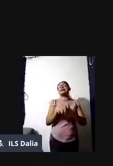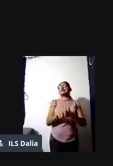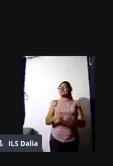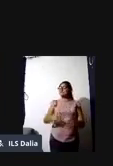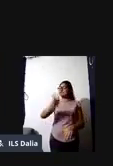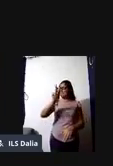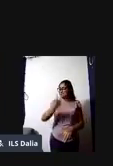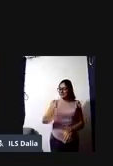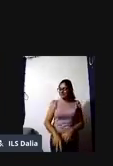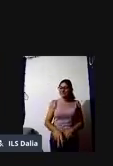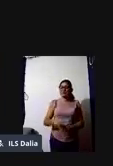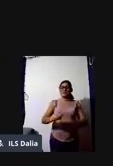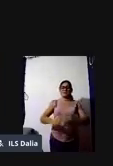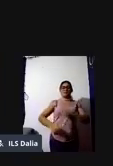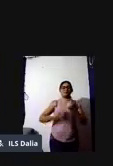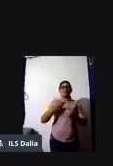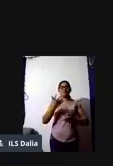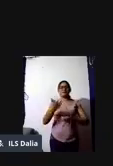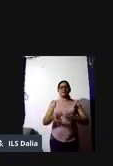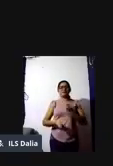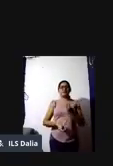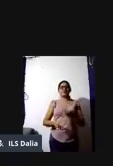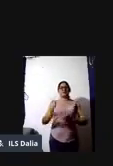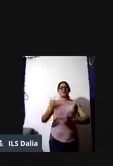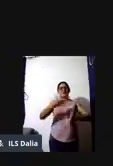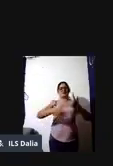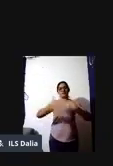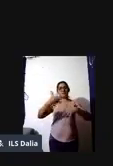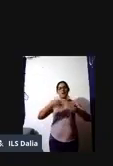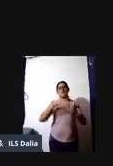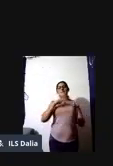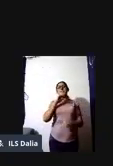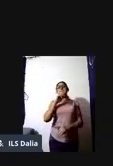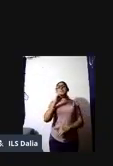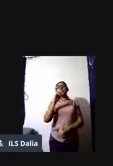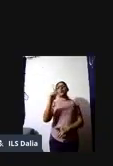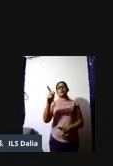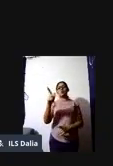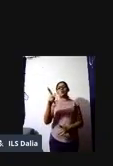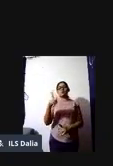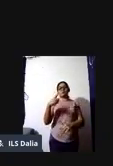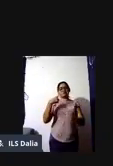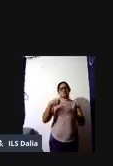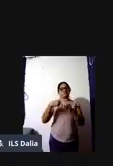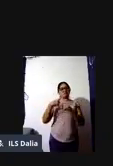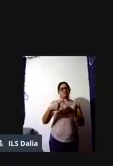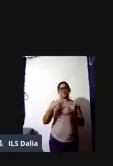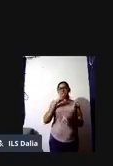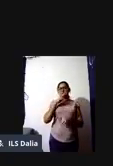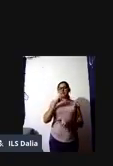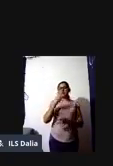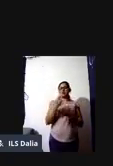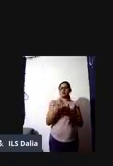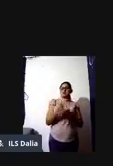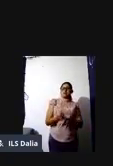verdad. Es el mejor instrumento, es la mejor terapia, el